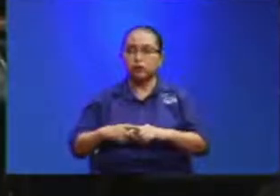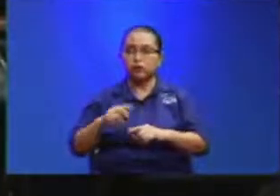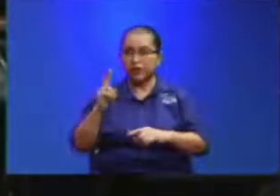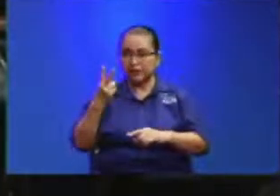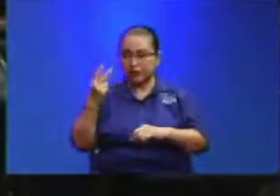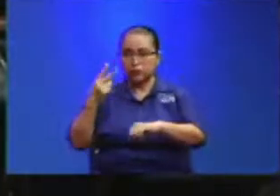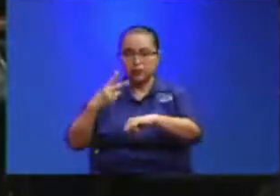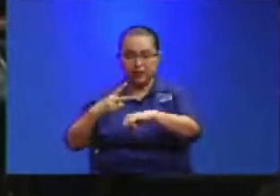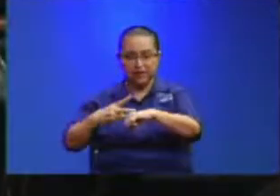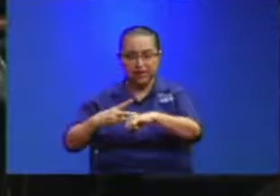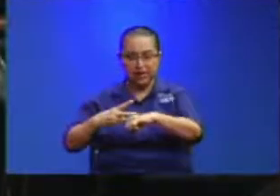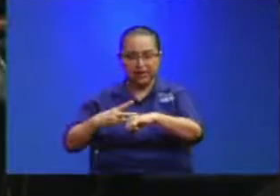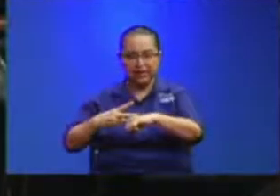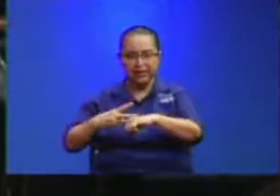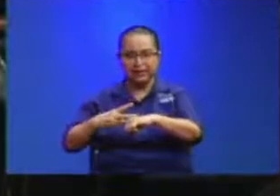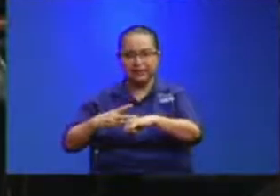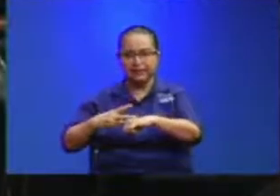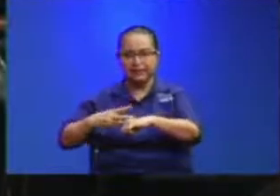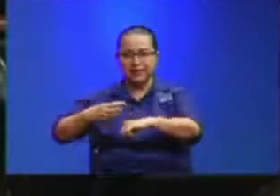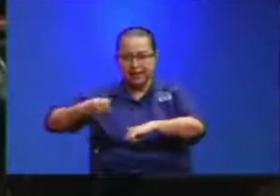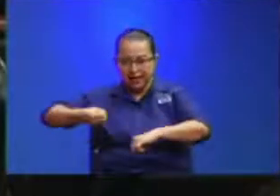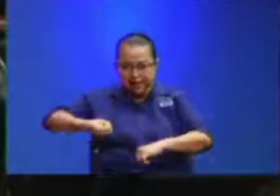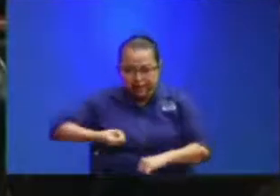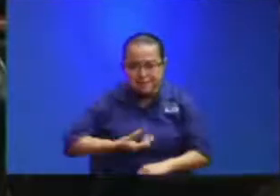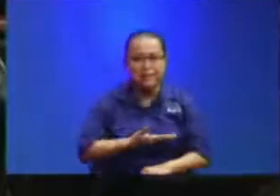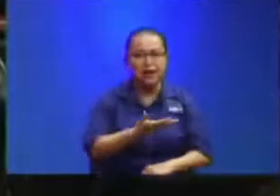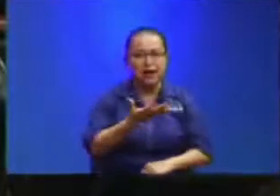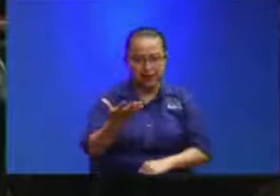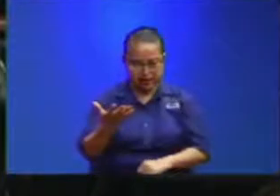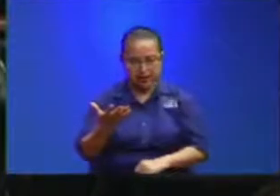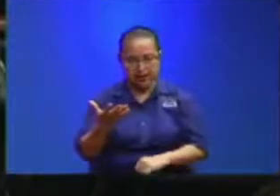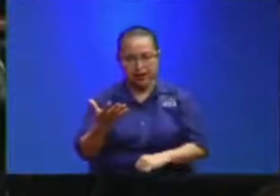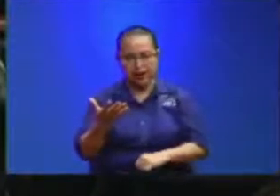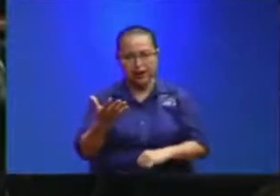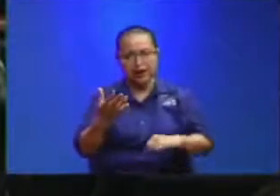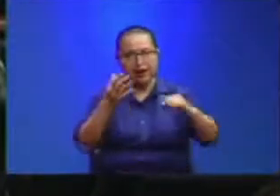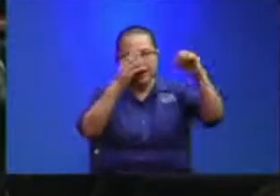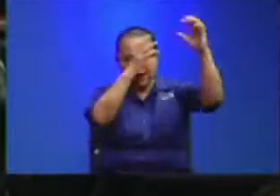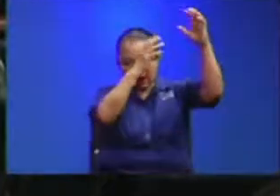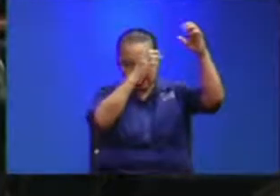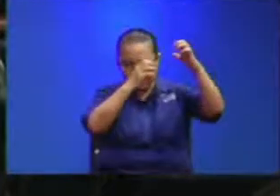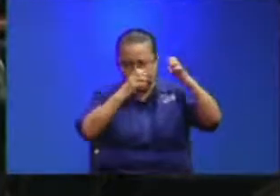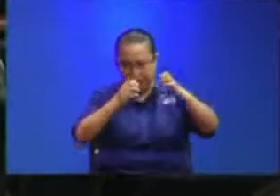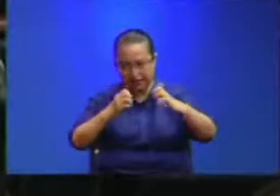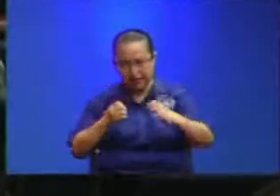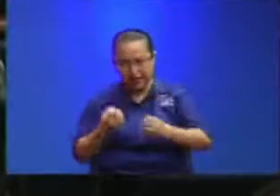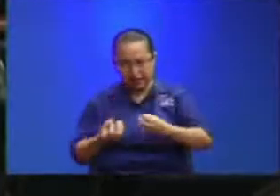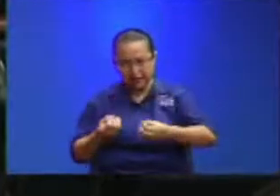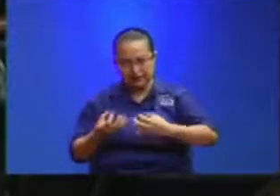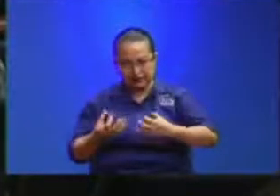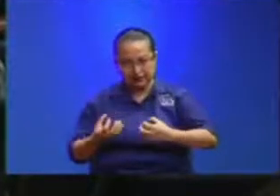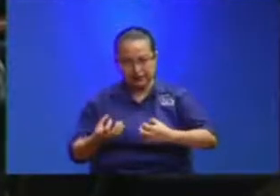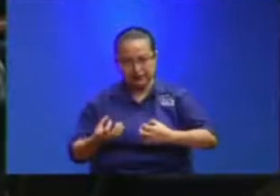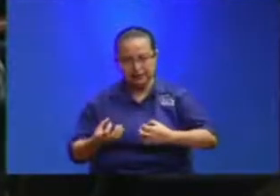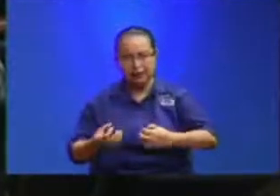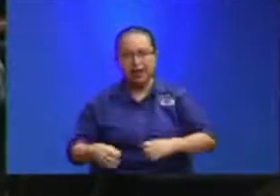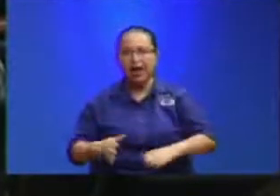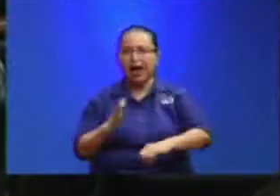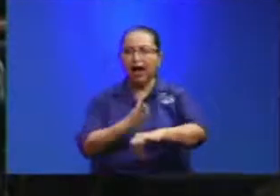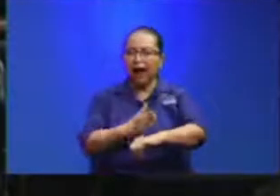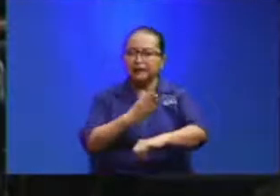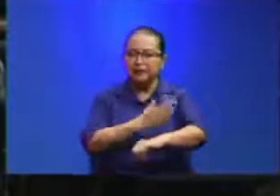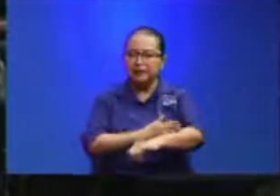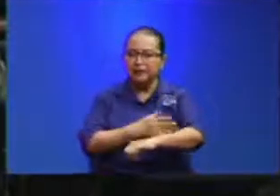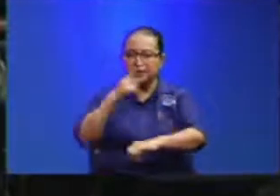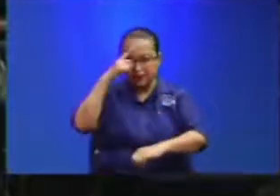prometió aquí lo envió a mi siervo elías antes que venga el viaje o vagando y terrible y él va a ser volver el corazón de